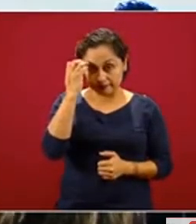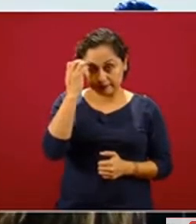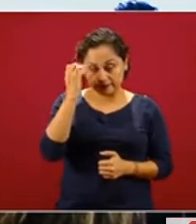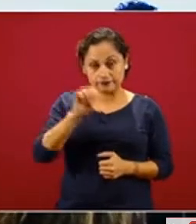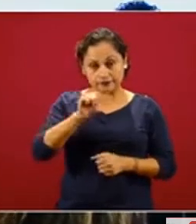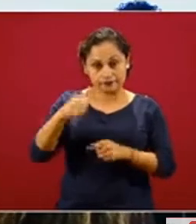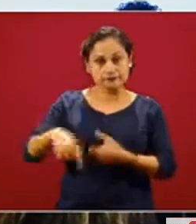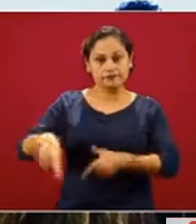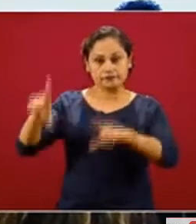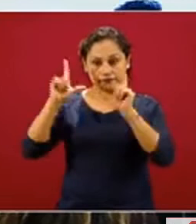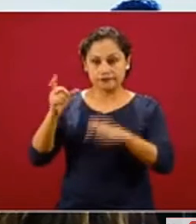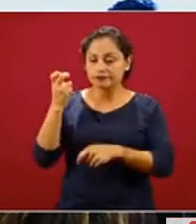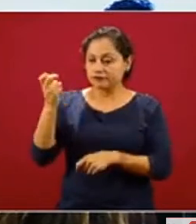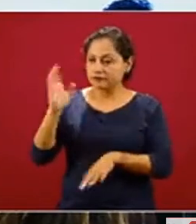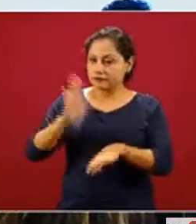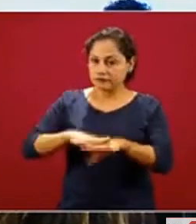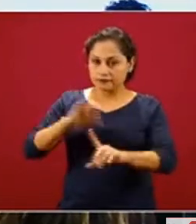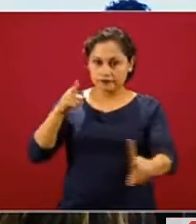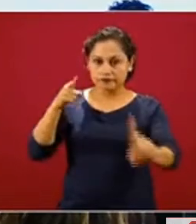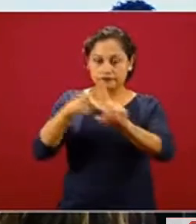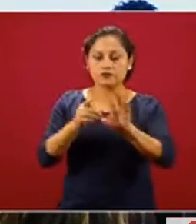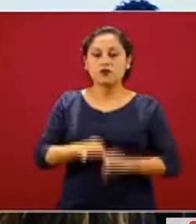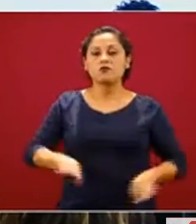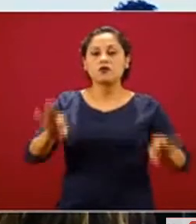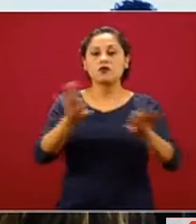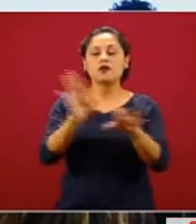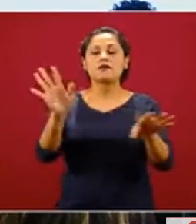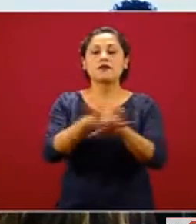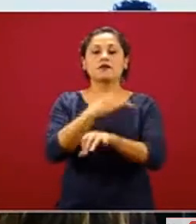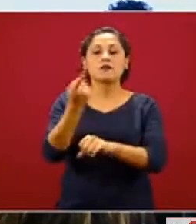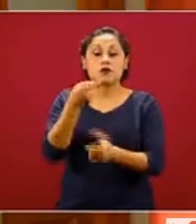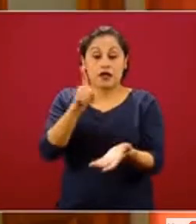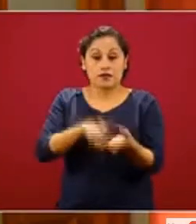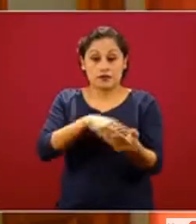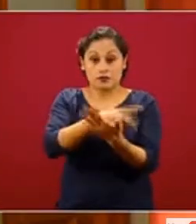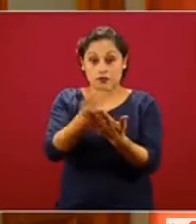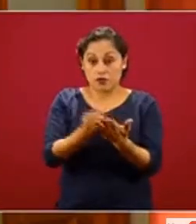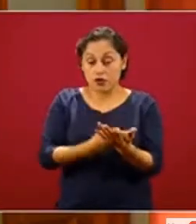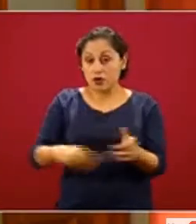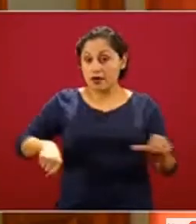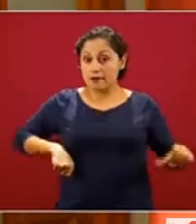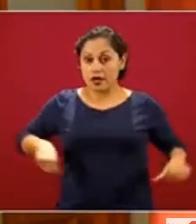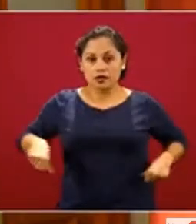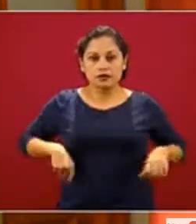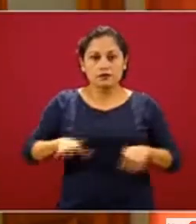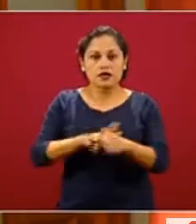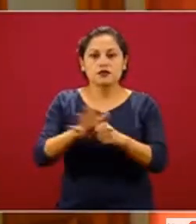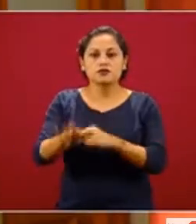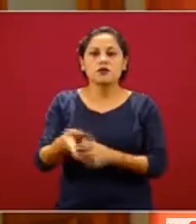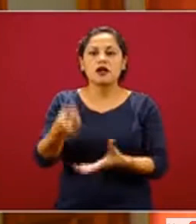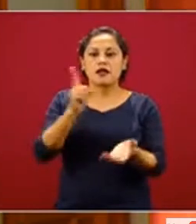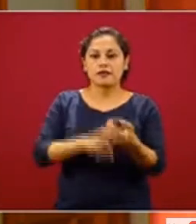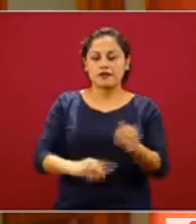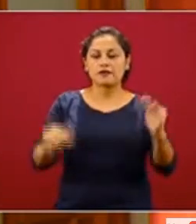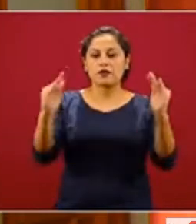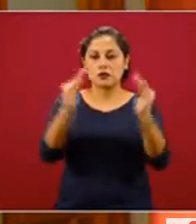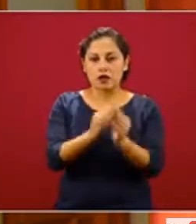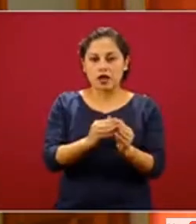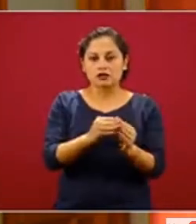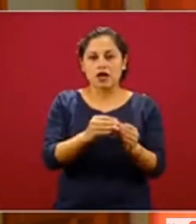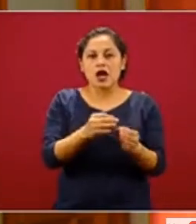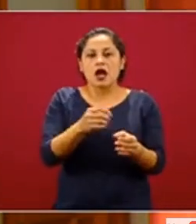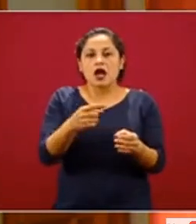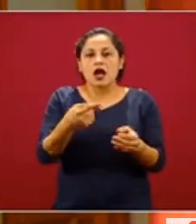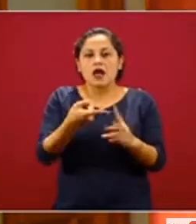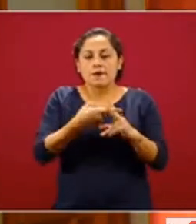porque dentro de las acciones que hace el programa, parte son control larvario dentro de los hogares, y eso durante la